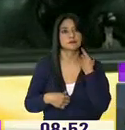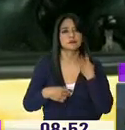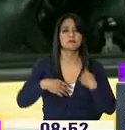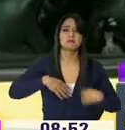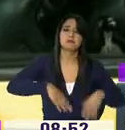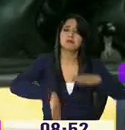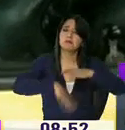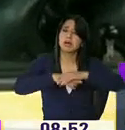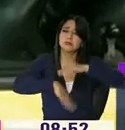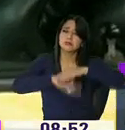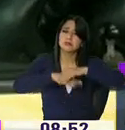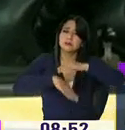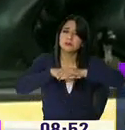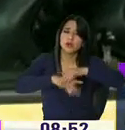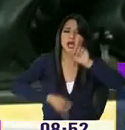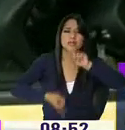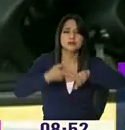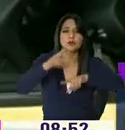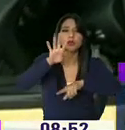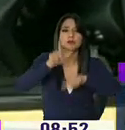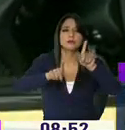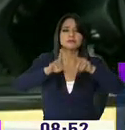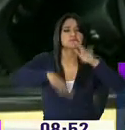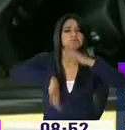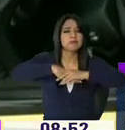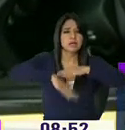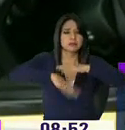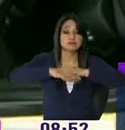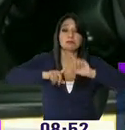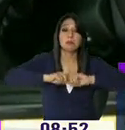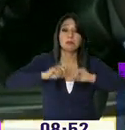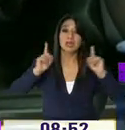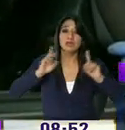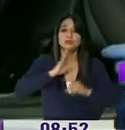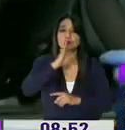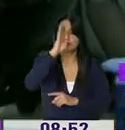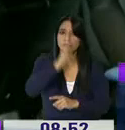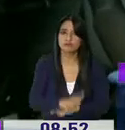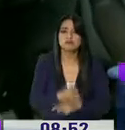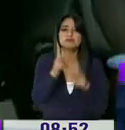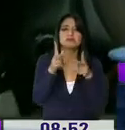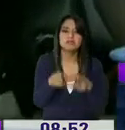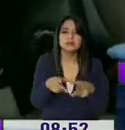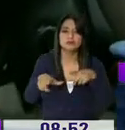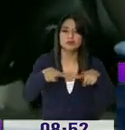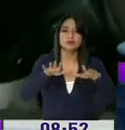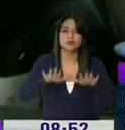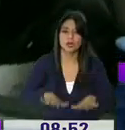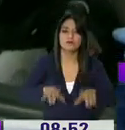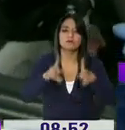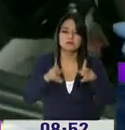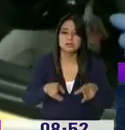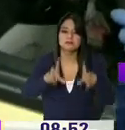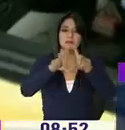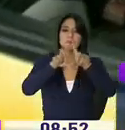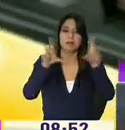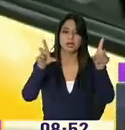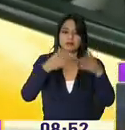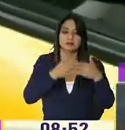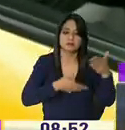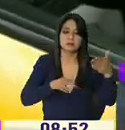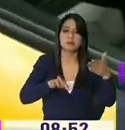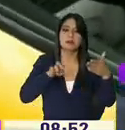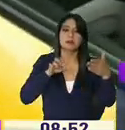excepcionalmente pueden llevar hasta 4 personas siempre que se dirijan a la misma empresa, con